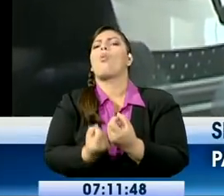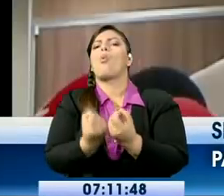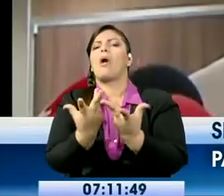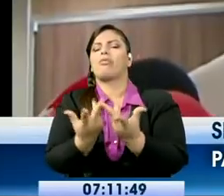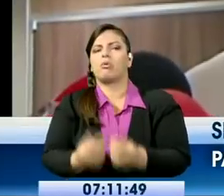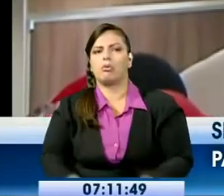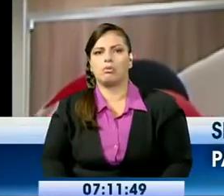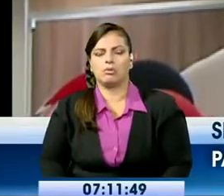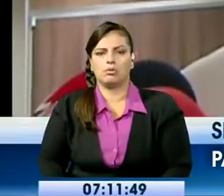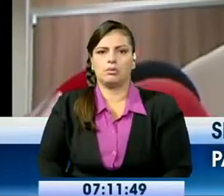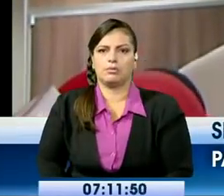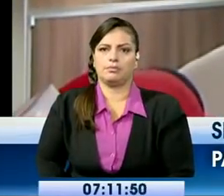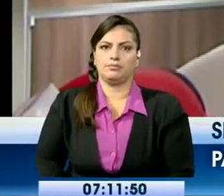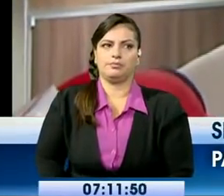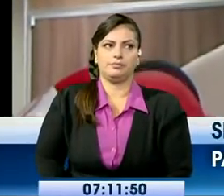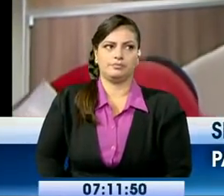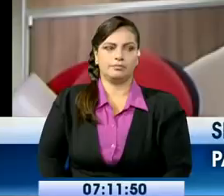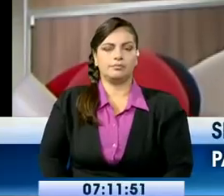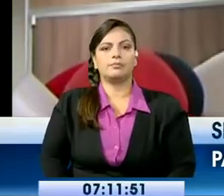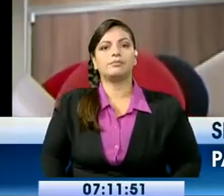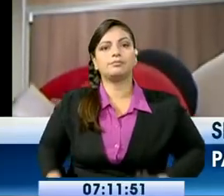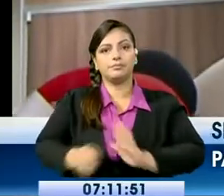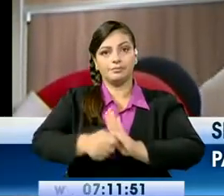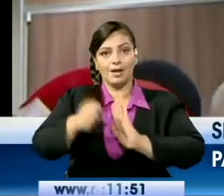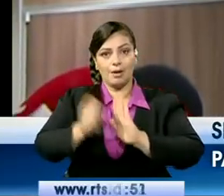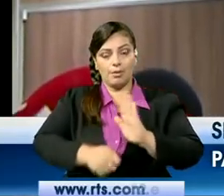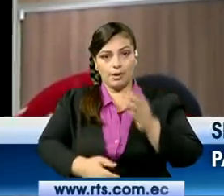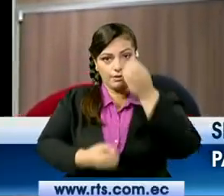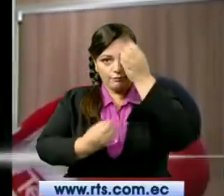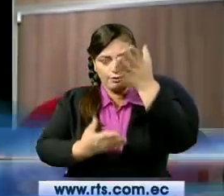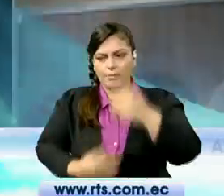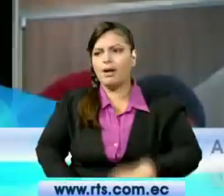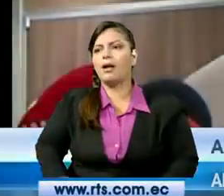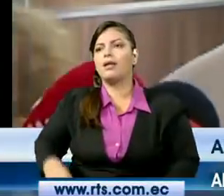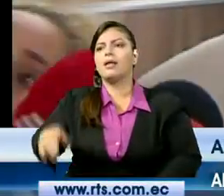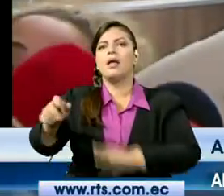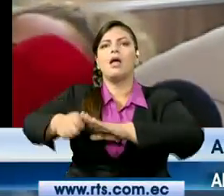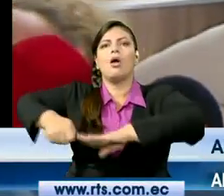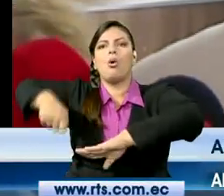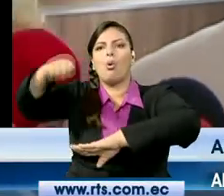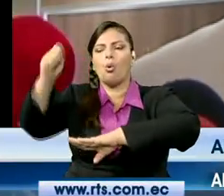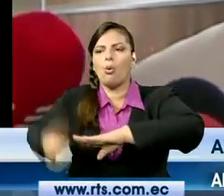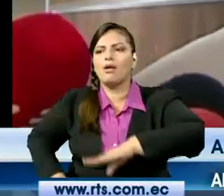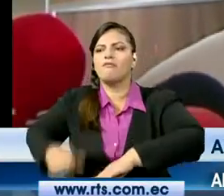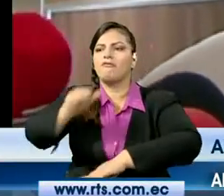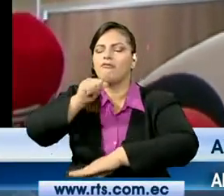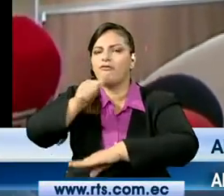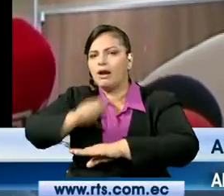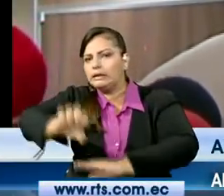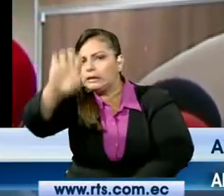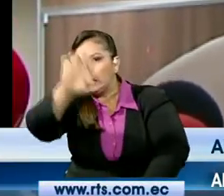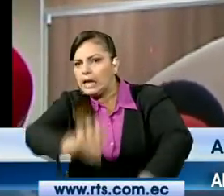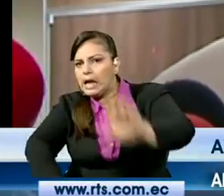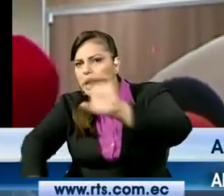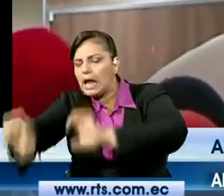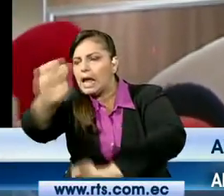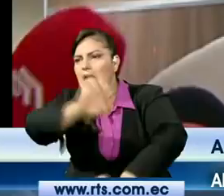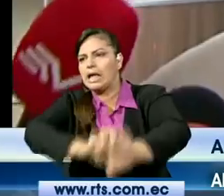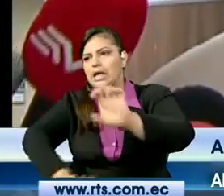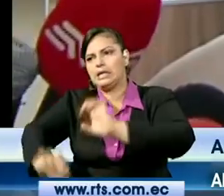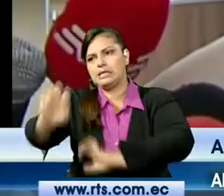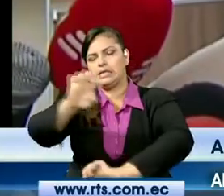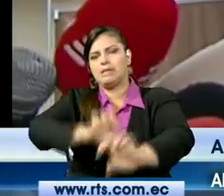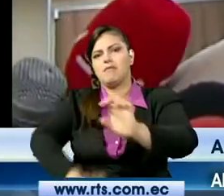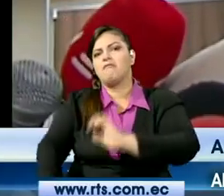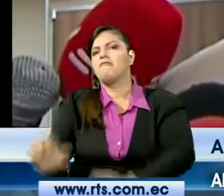juez no realizó el examen de proporcionalidad y creemos